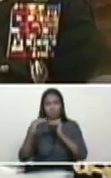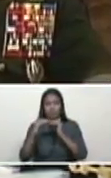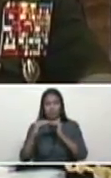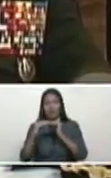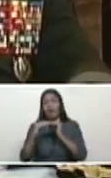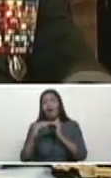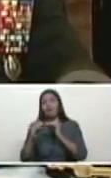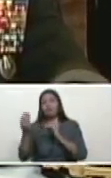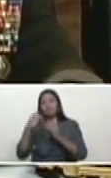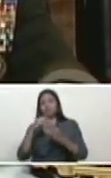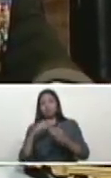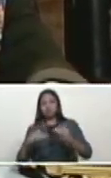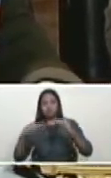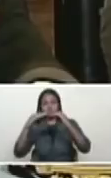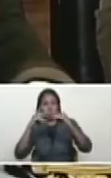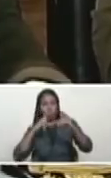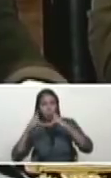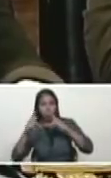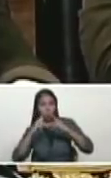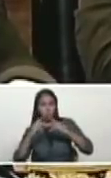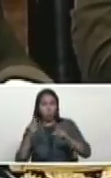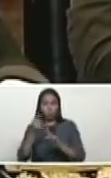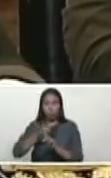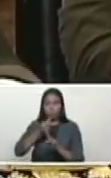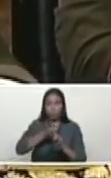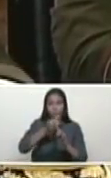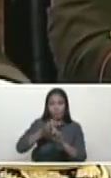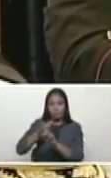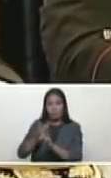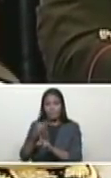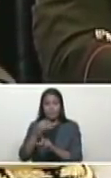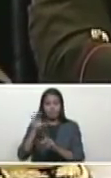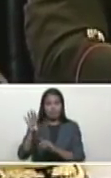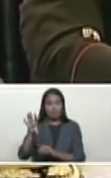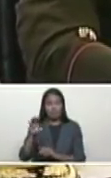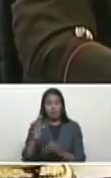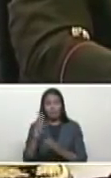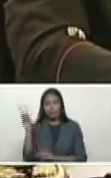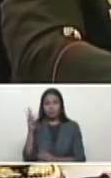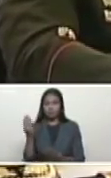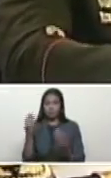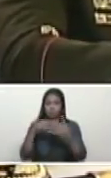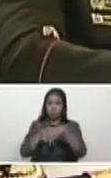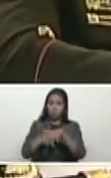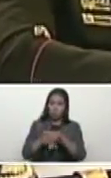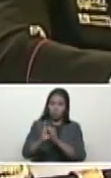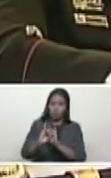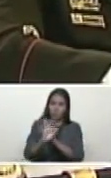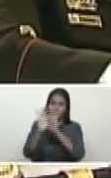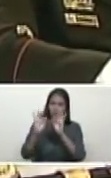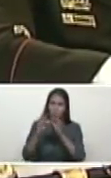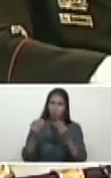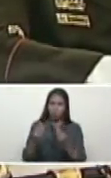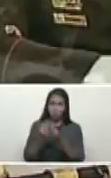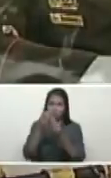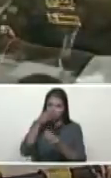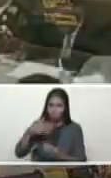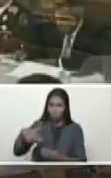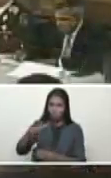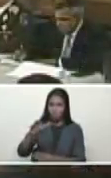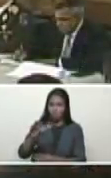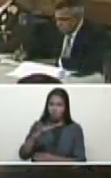de estabilidad política en combate del estado venezolano en su conjunto junto al pueblo